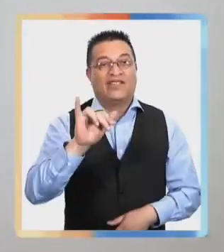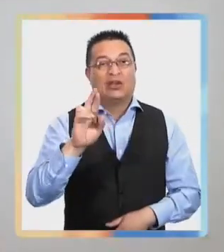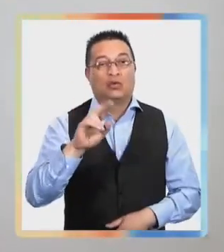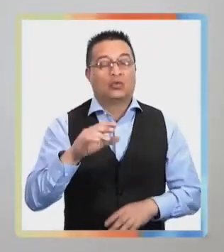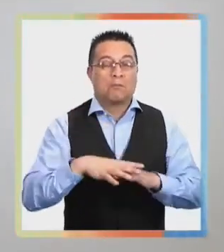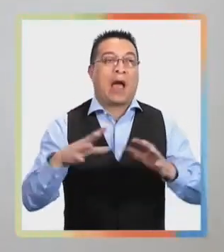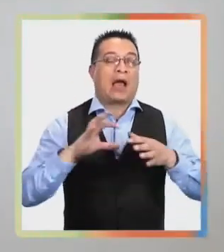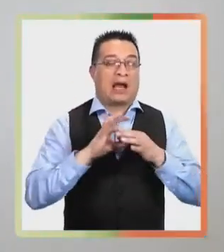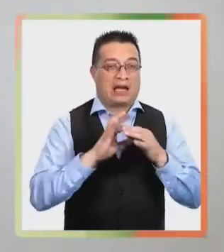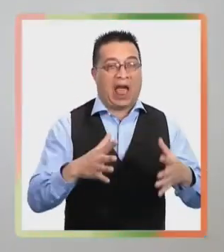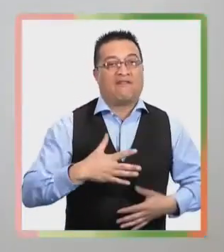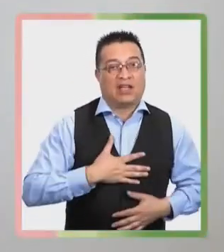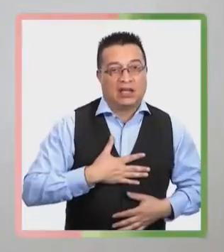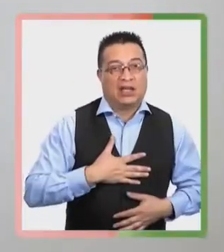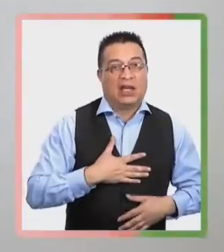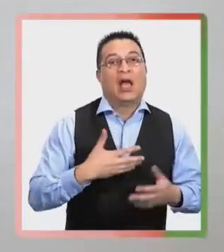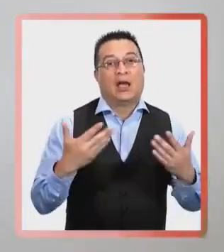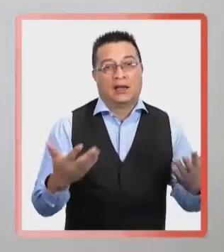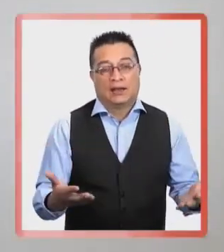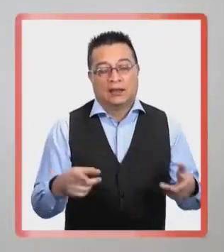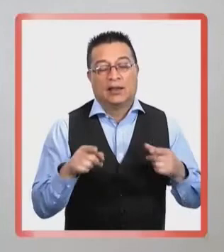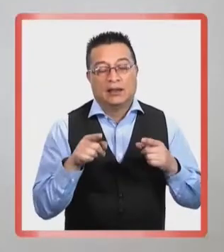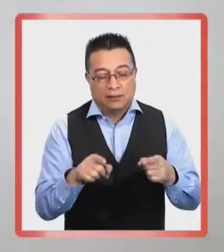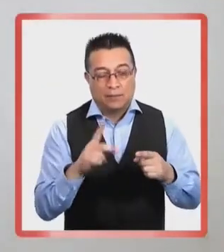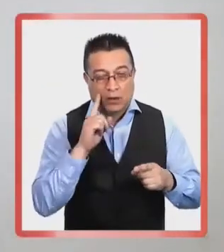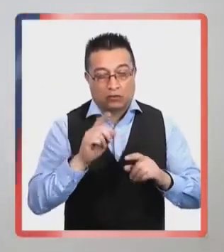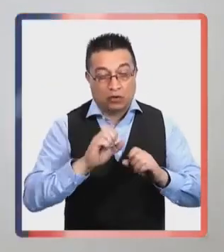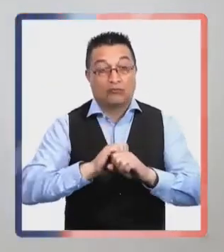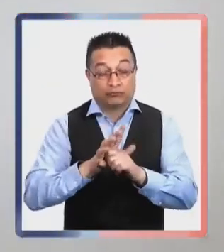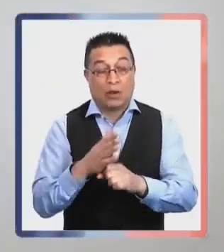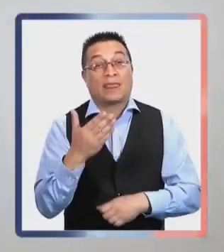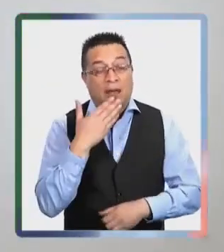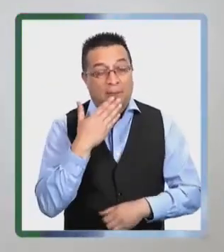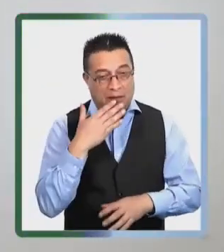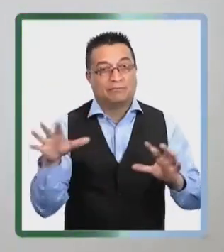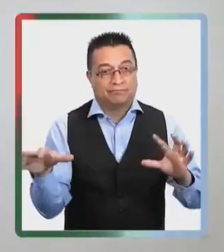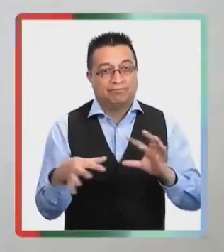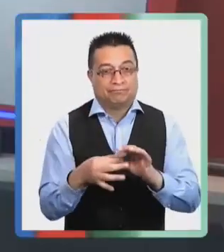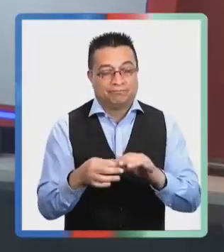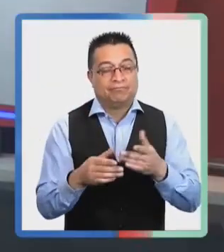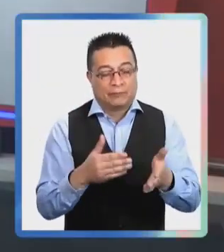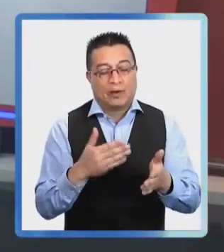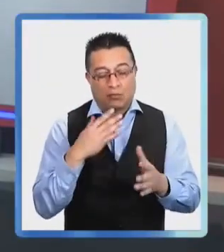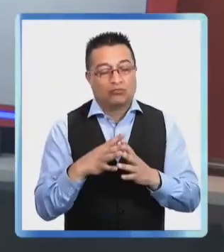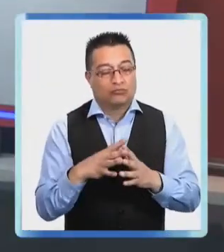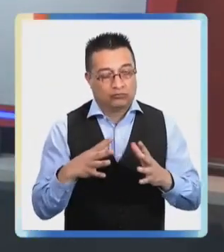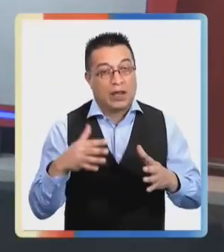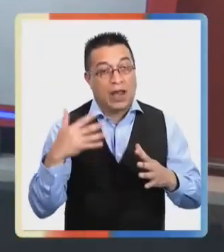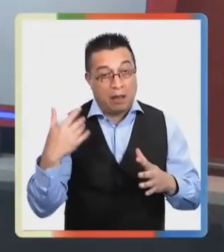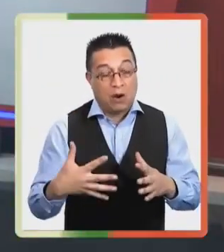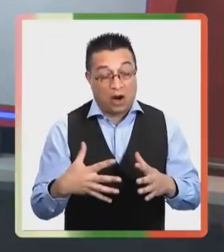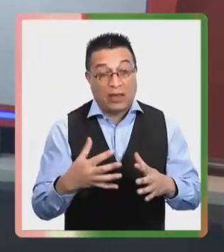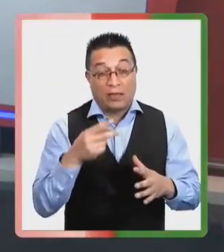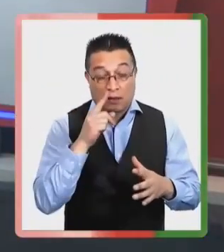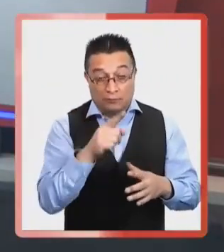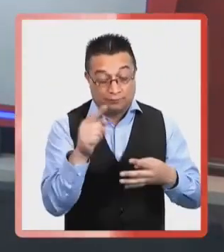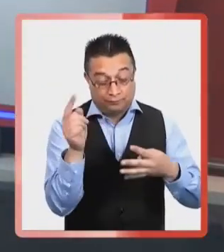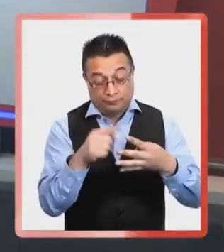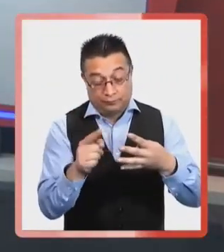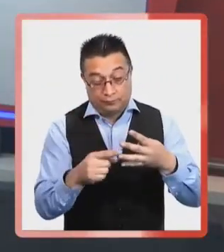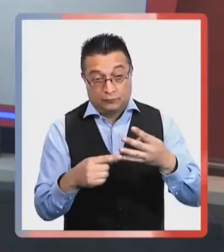cuando se infectan por algún virus y efectivamente aquí en el caso del coronavirus también pasó lo mismo.